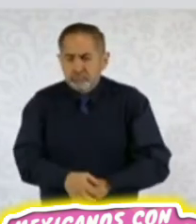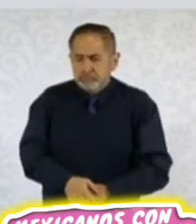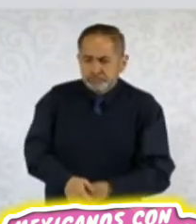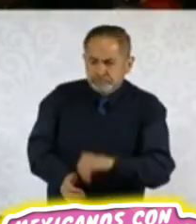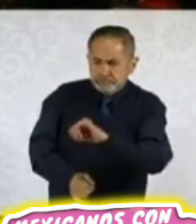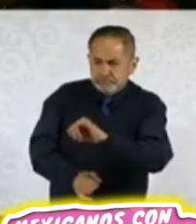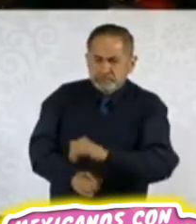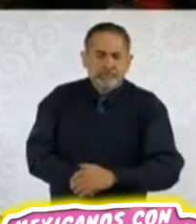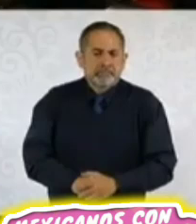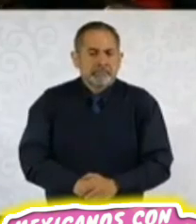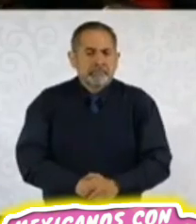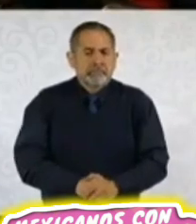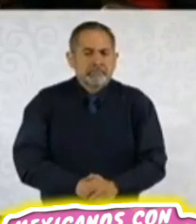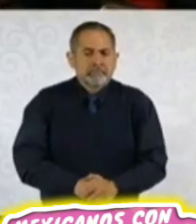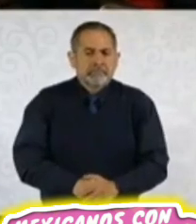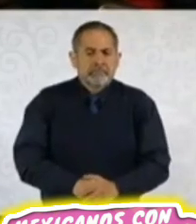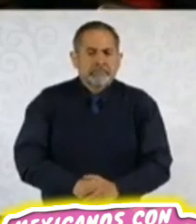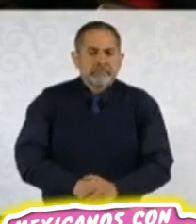Y bueno,